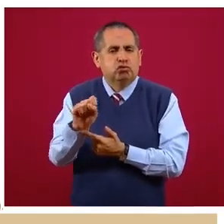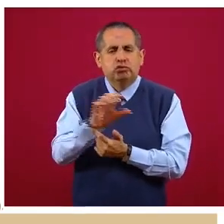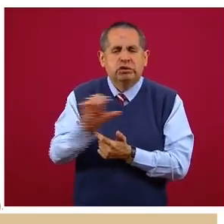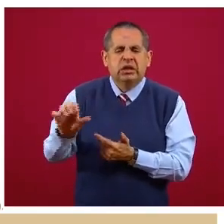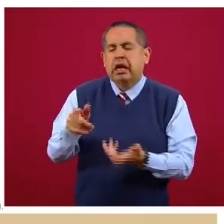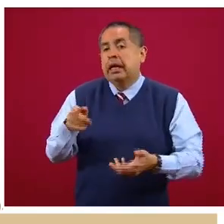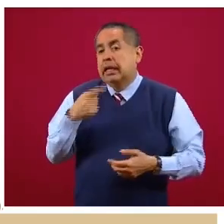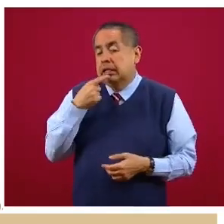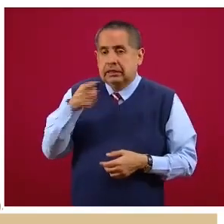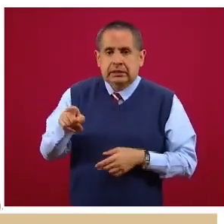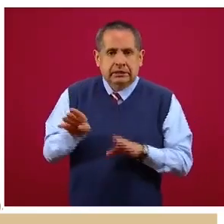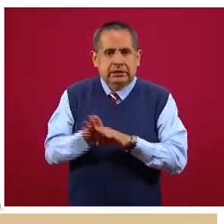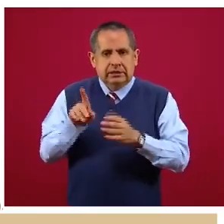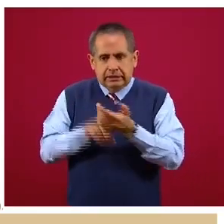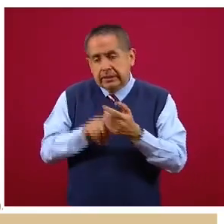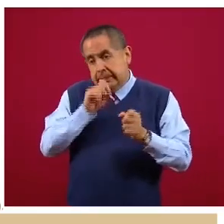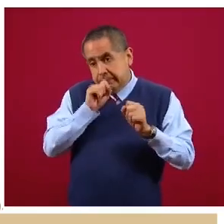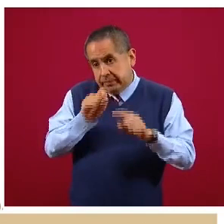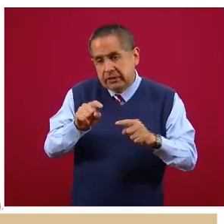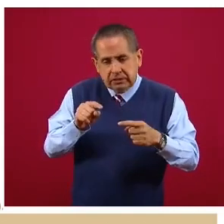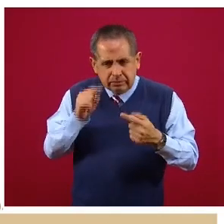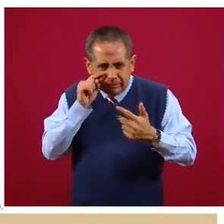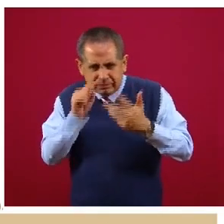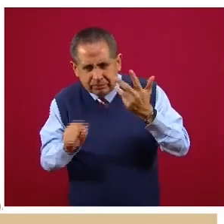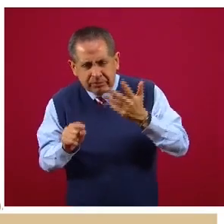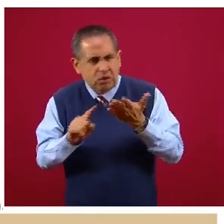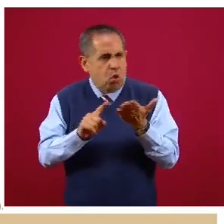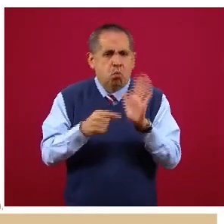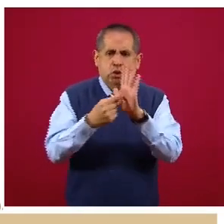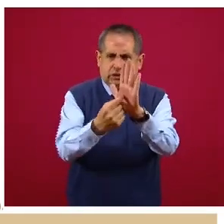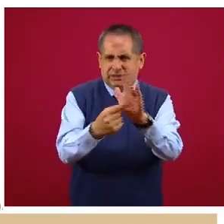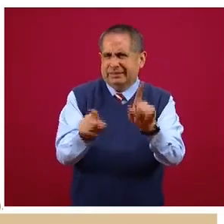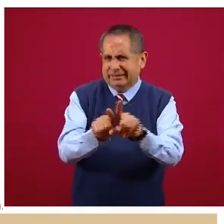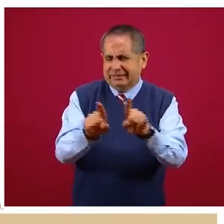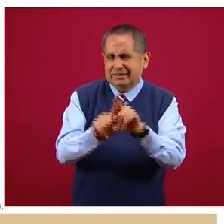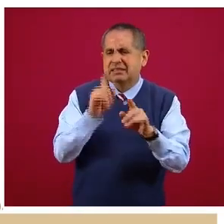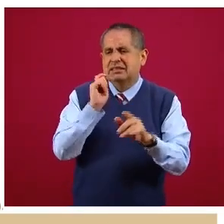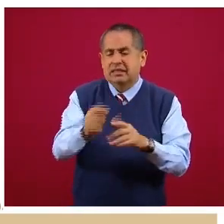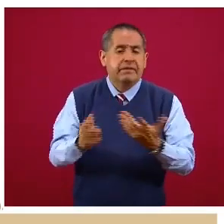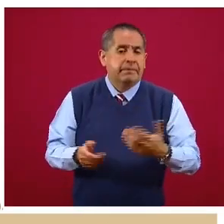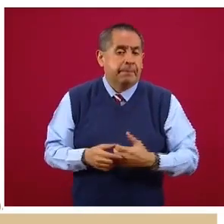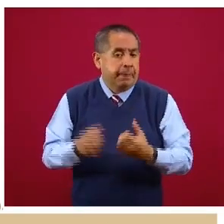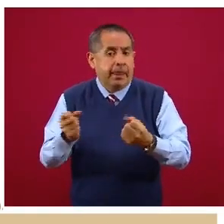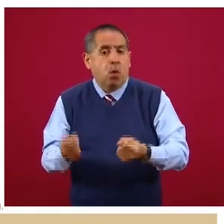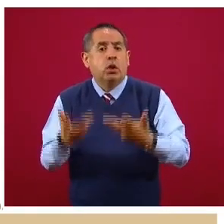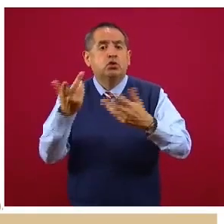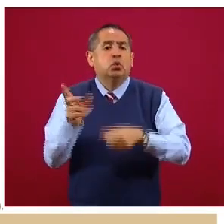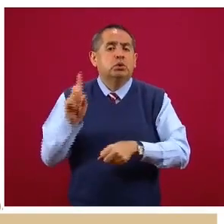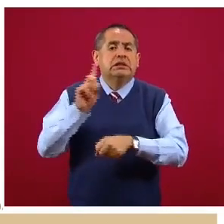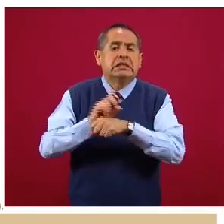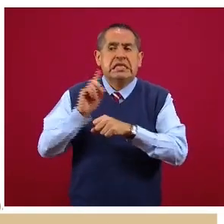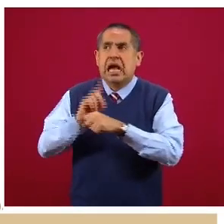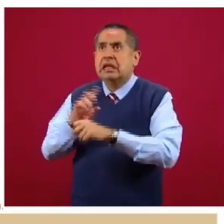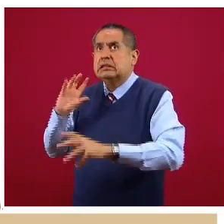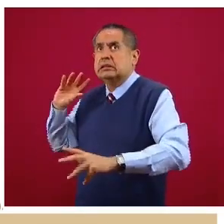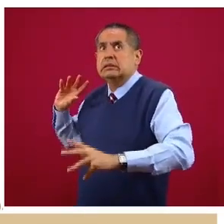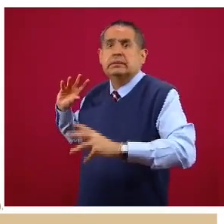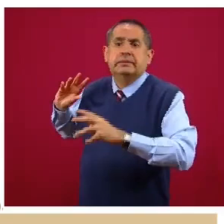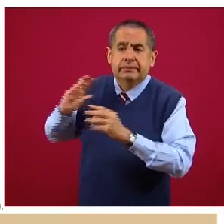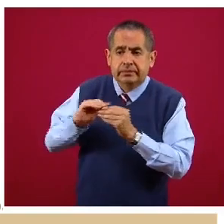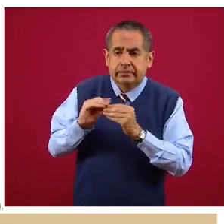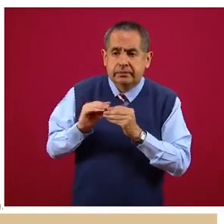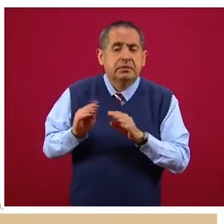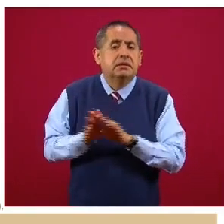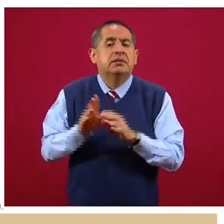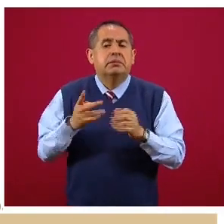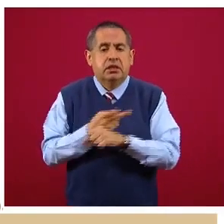presentamos aquí, en el mismo sentido de lo que hemos presentado en otras ocasiones, es el número de días que han transcurrido desde